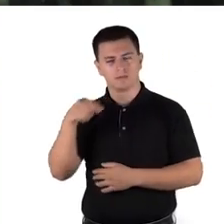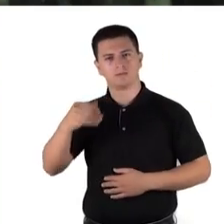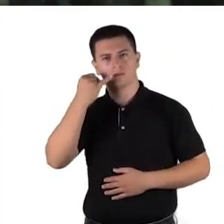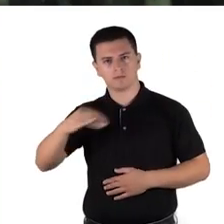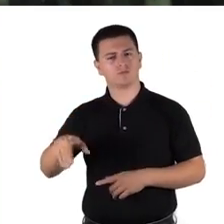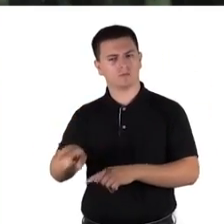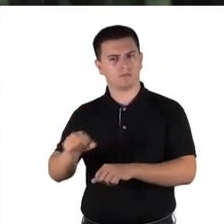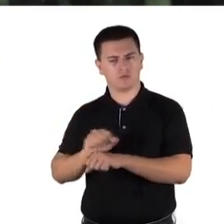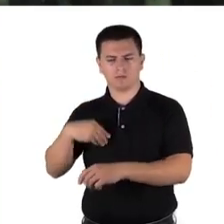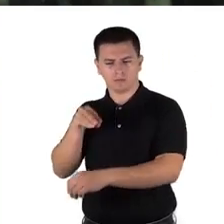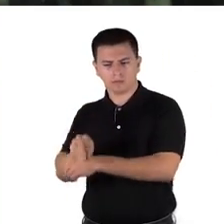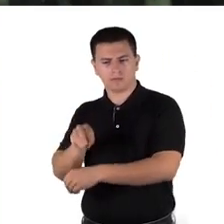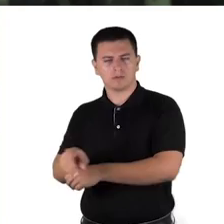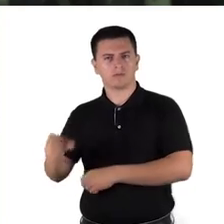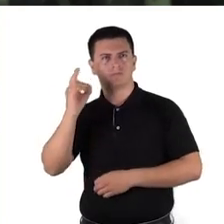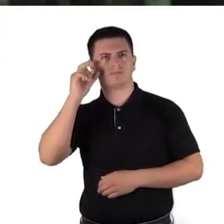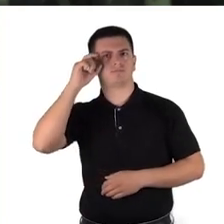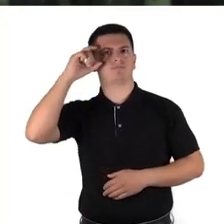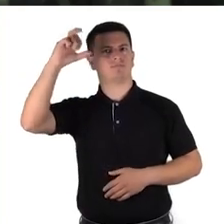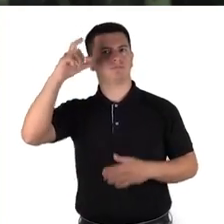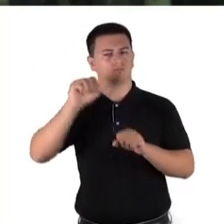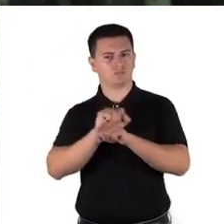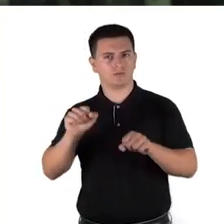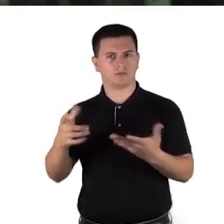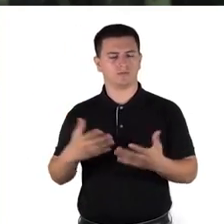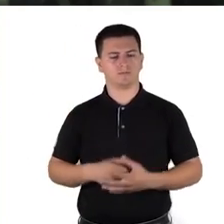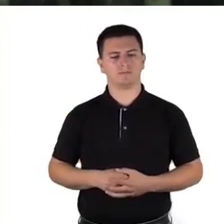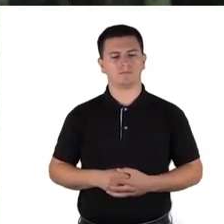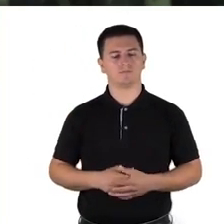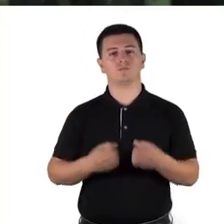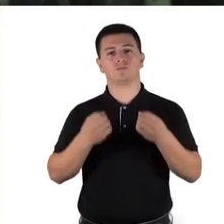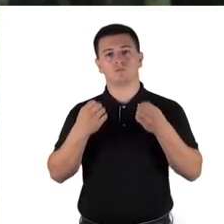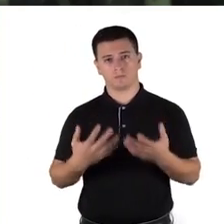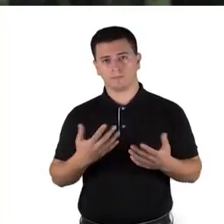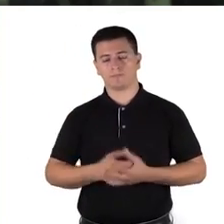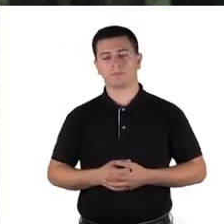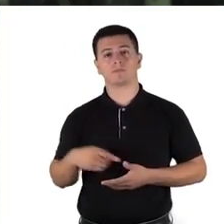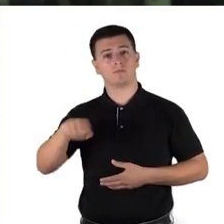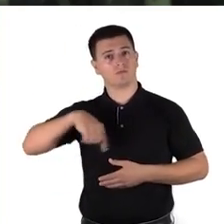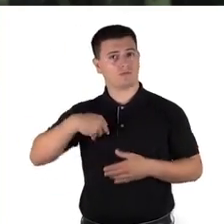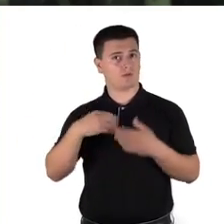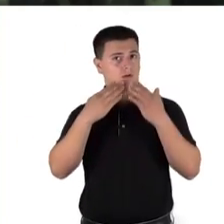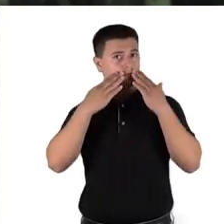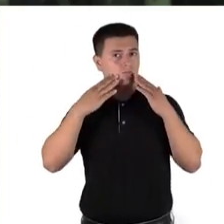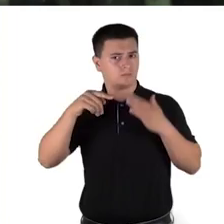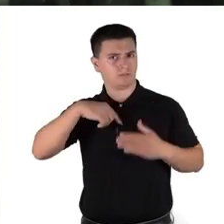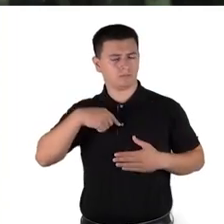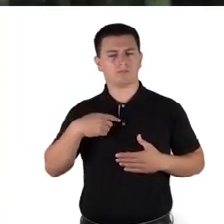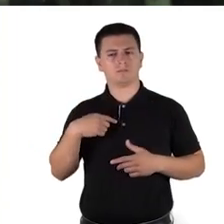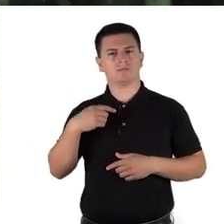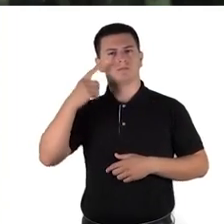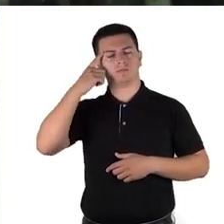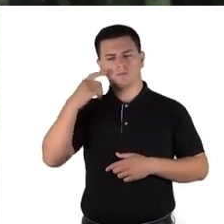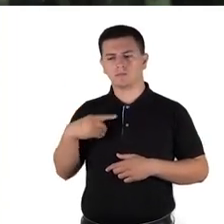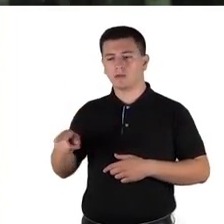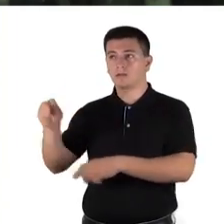ambos son completamente válidos y necesarios para el aprendizaje y el desarrollo del niño en la convivencia social, digamos.